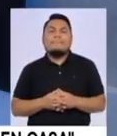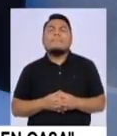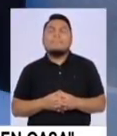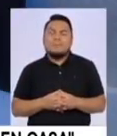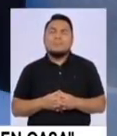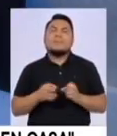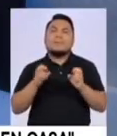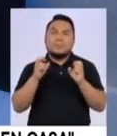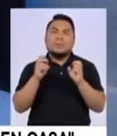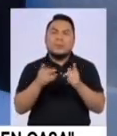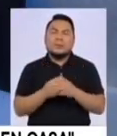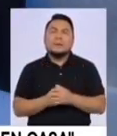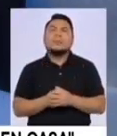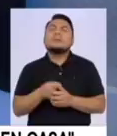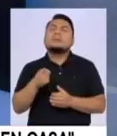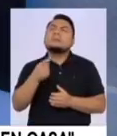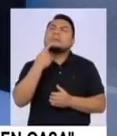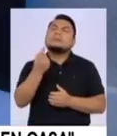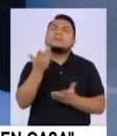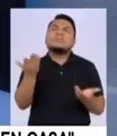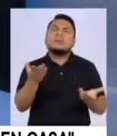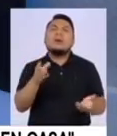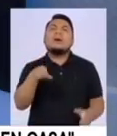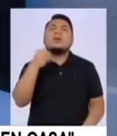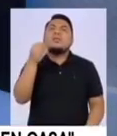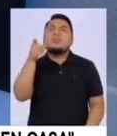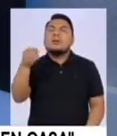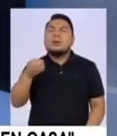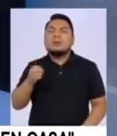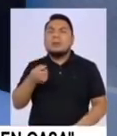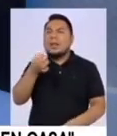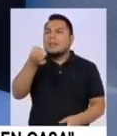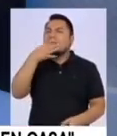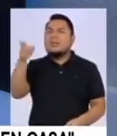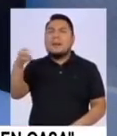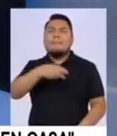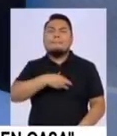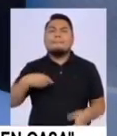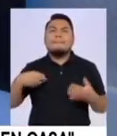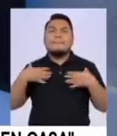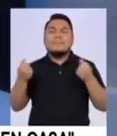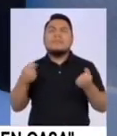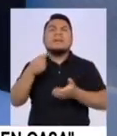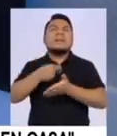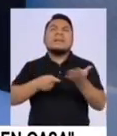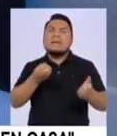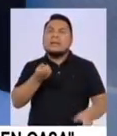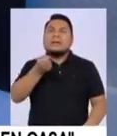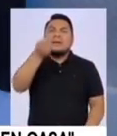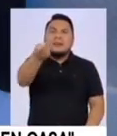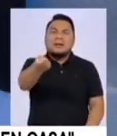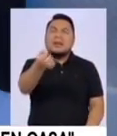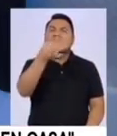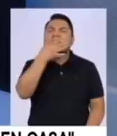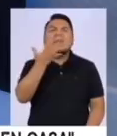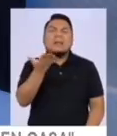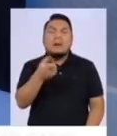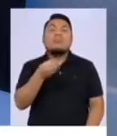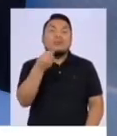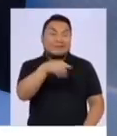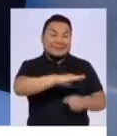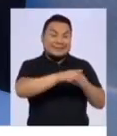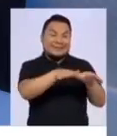ya para terminar, Sergio, el tratamiento que te ha dado el MINSA? ¿Qué tratamiento te ha recomendado? Sabes que